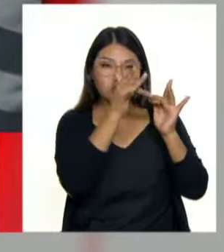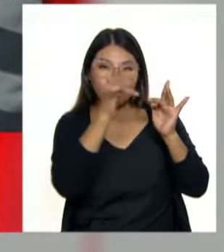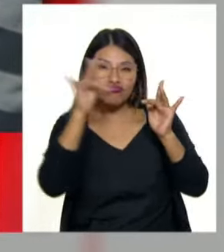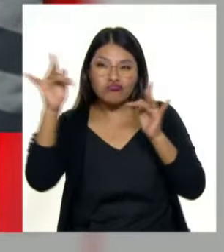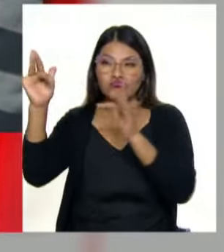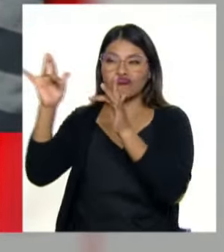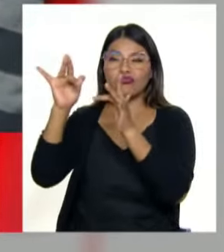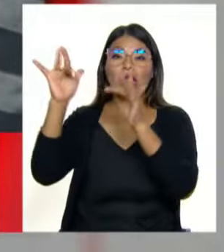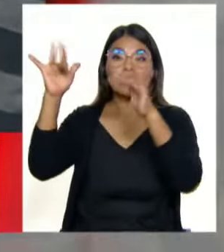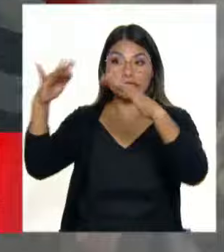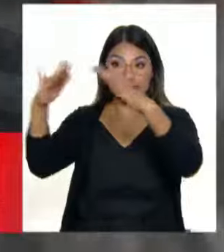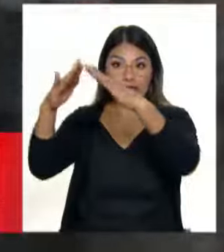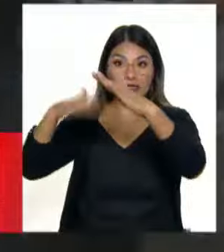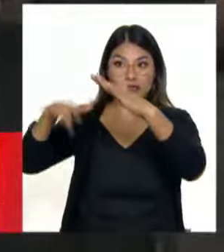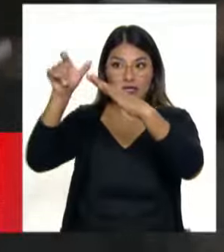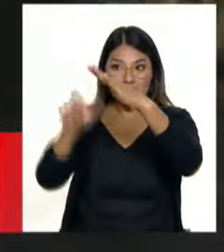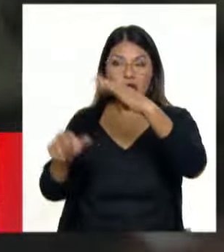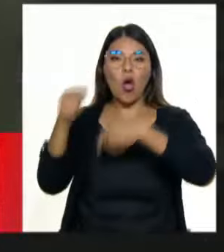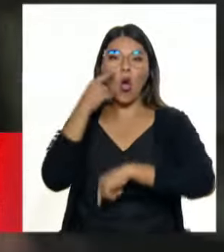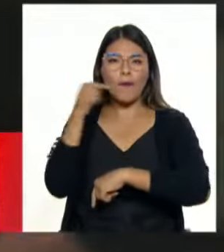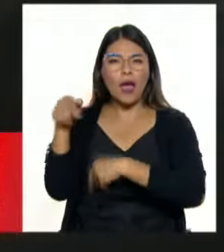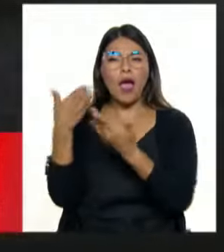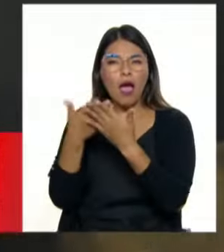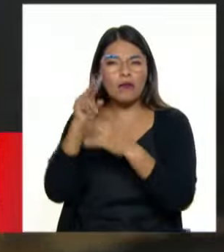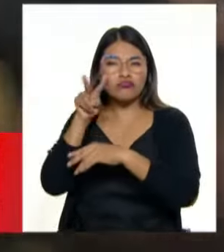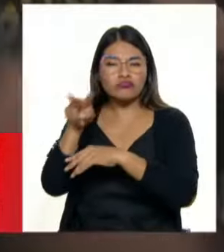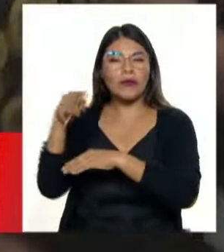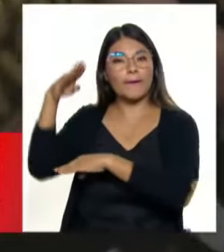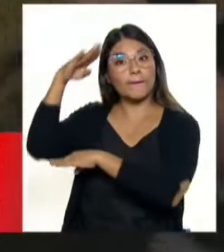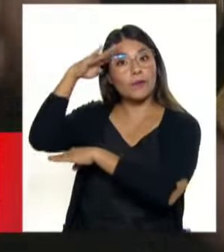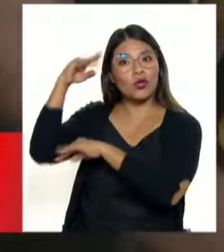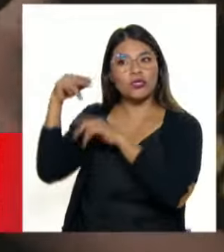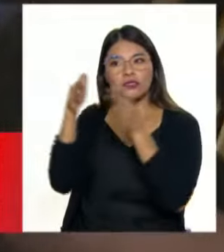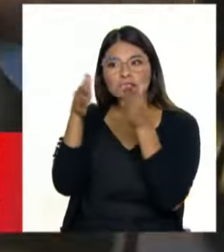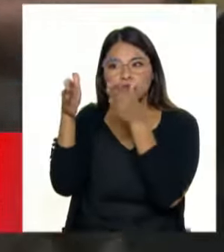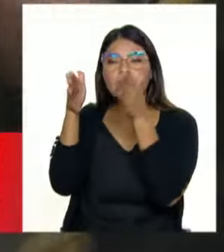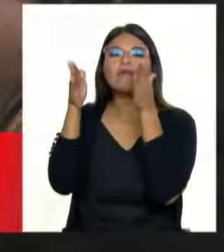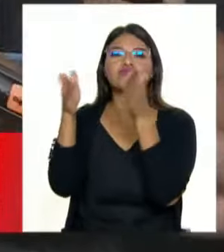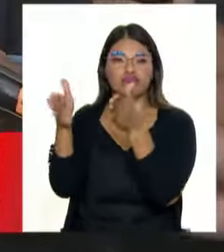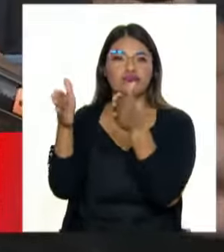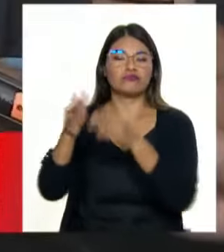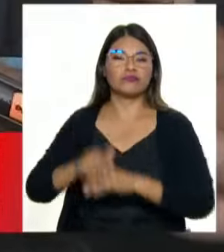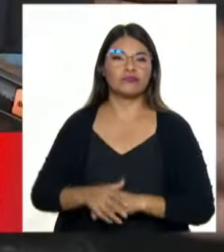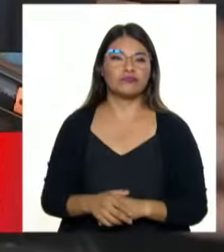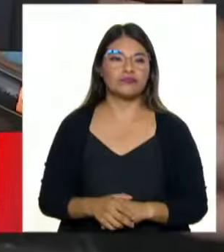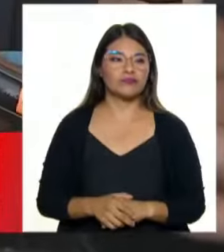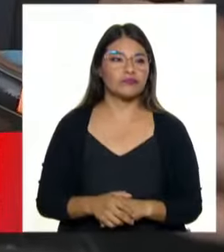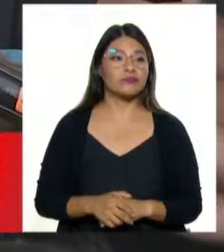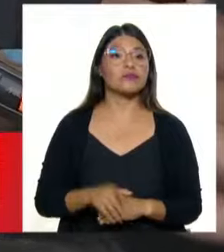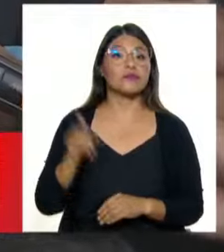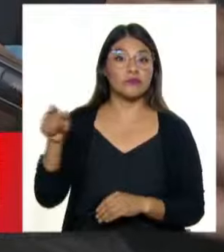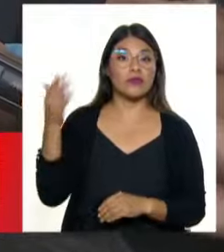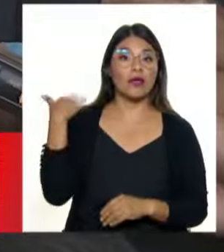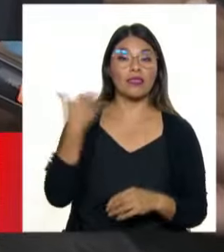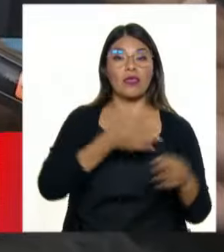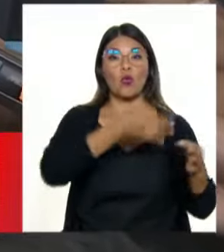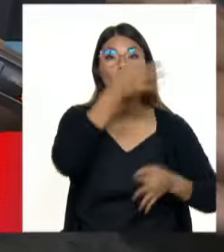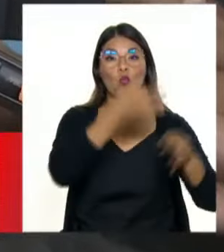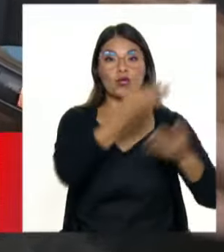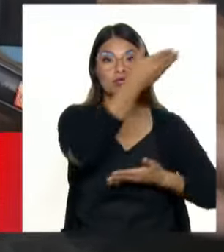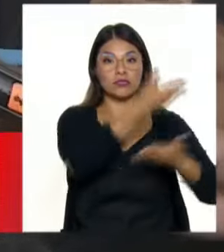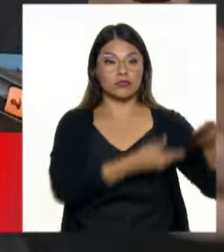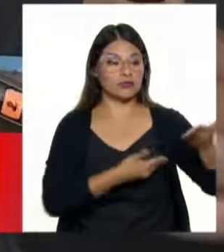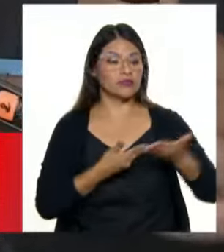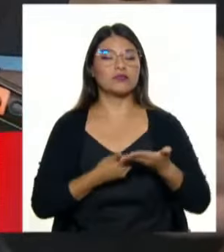la Fiscalía, junto a la policía, hicieron el seguimiento de este caso. El juez nos ha dado la resolución judicial